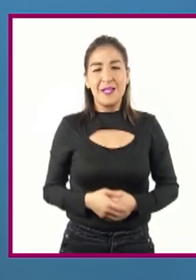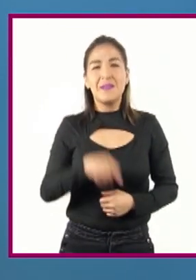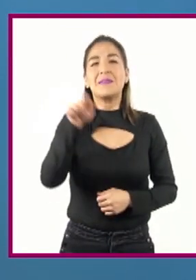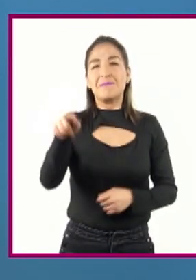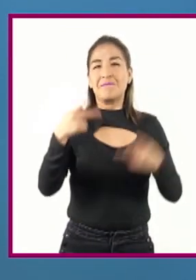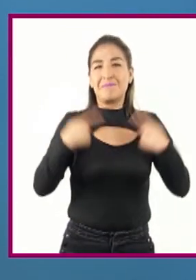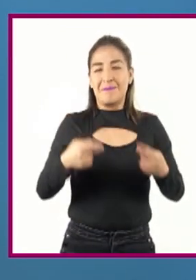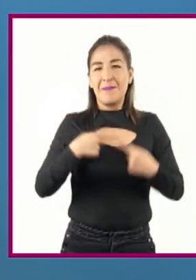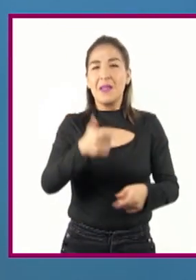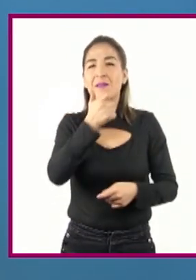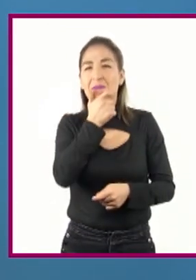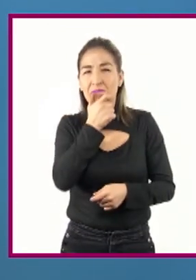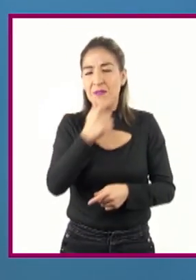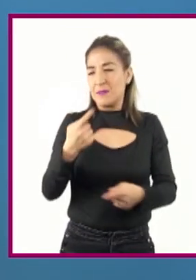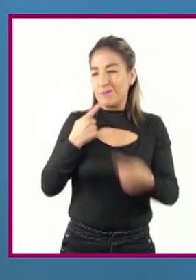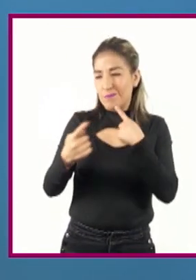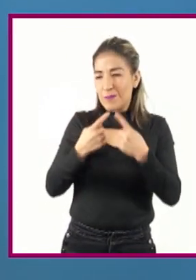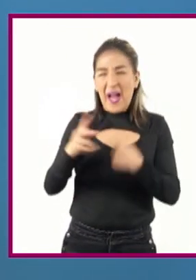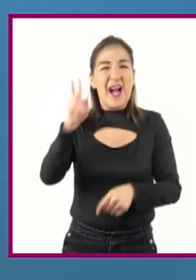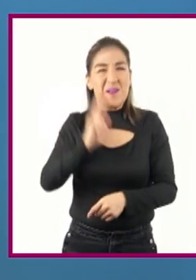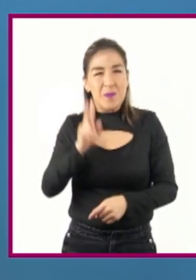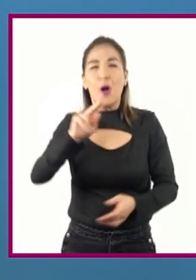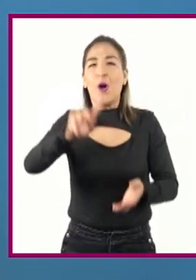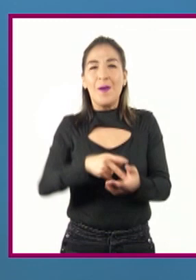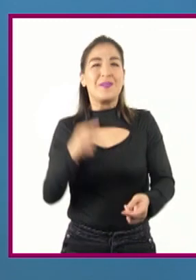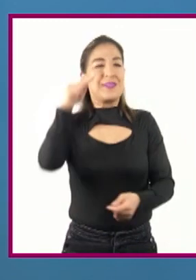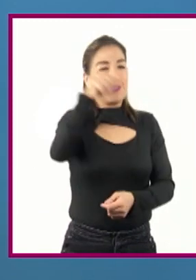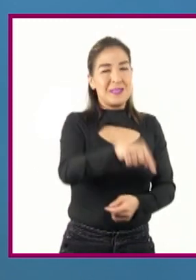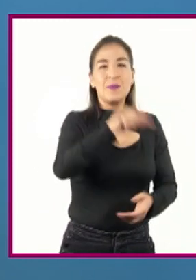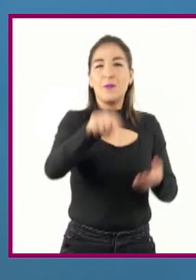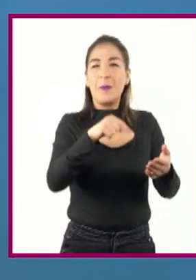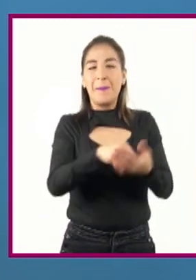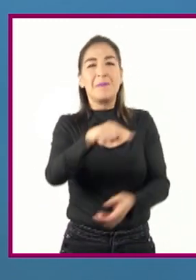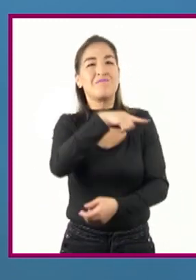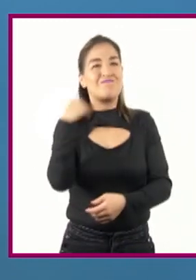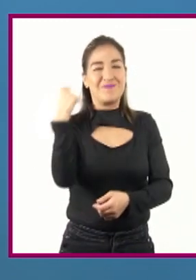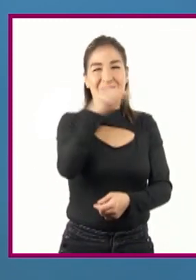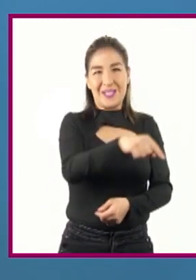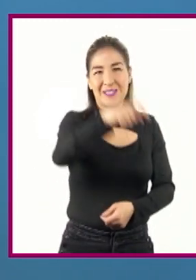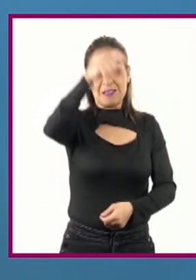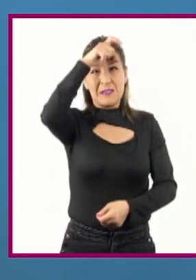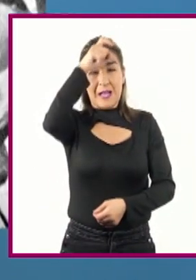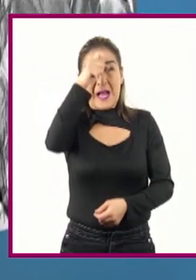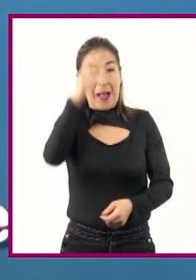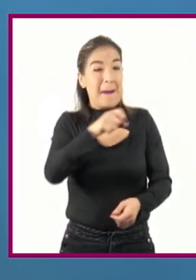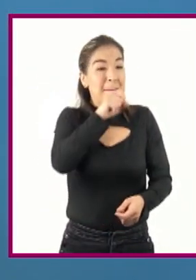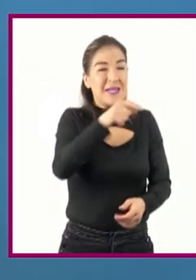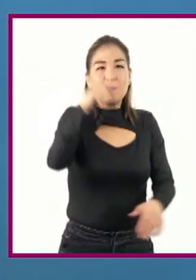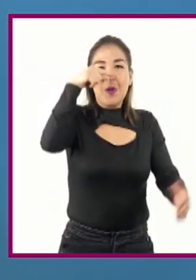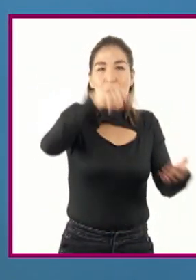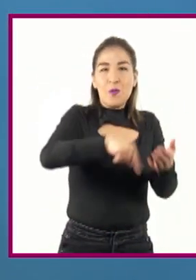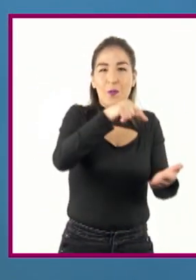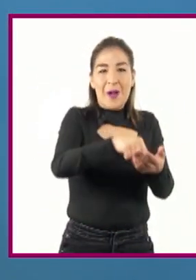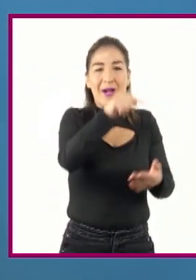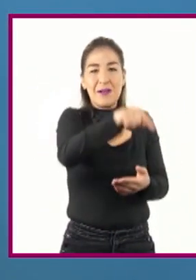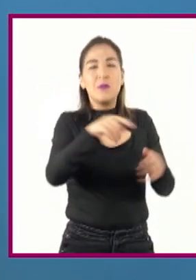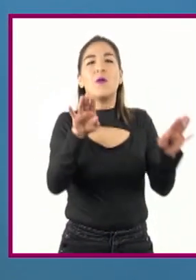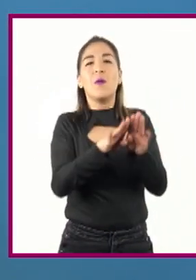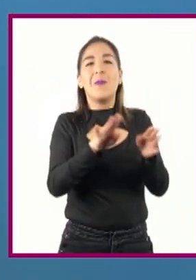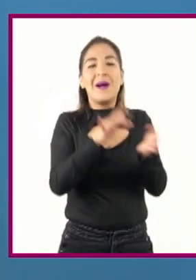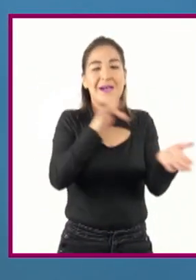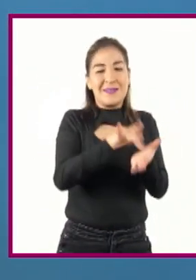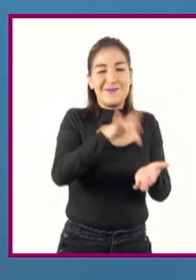ingleses probaron nuevamente derrotar al imperio turco-otomano desde adentro, apoyando a la